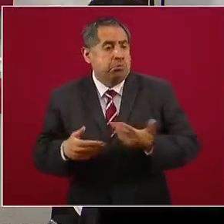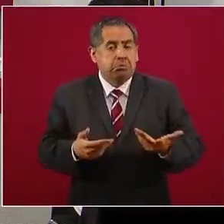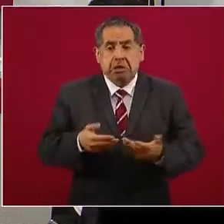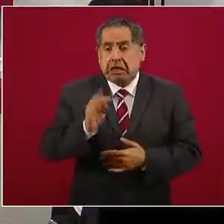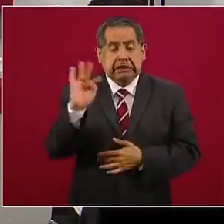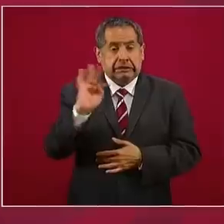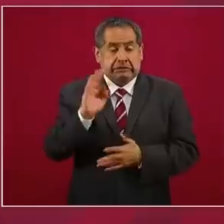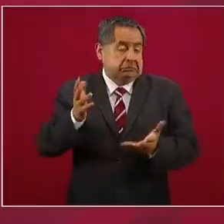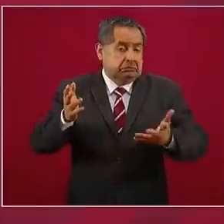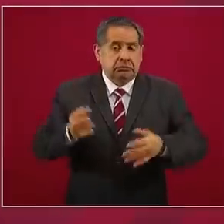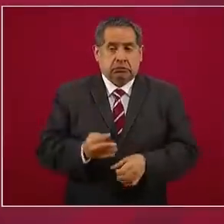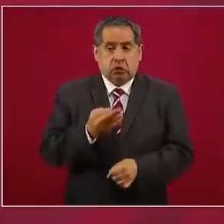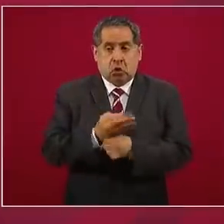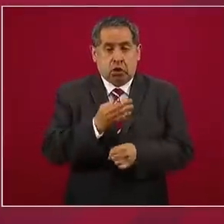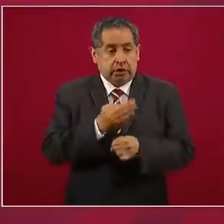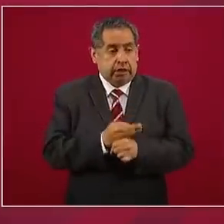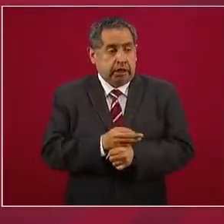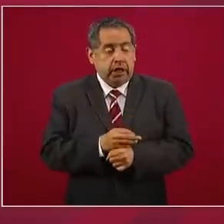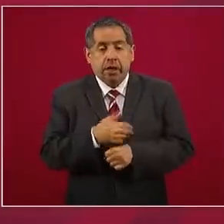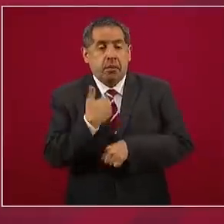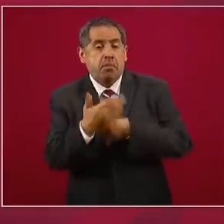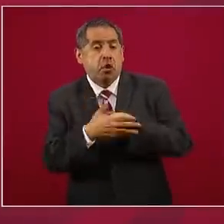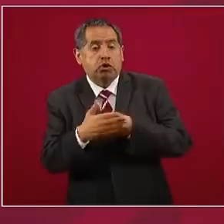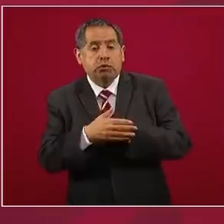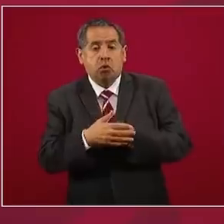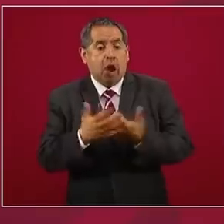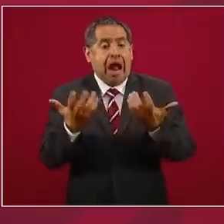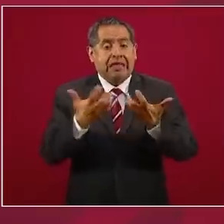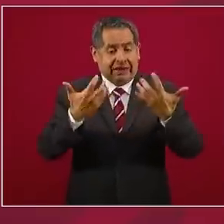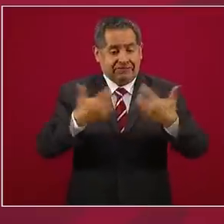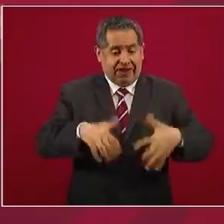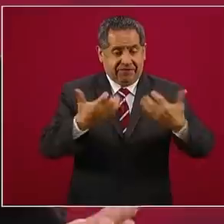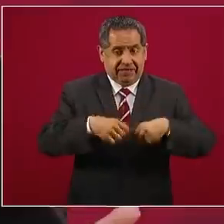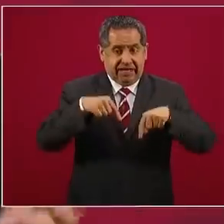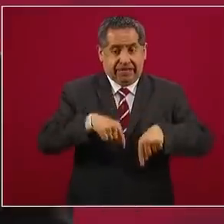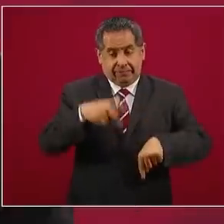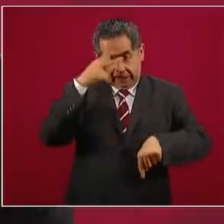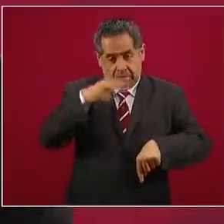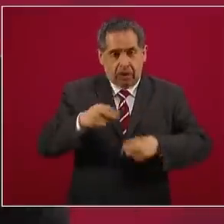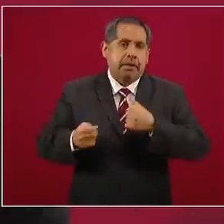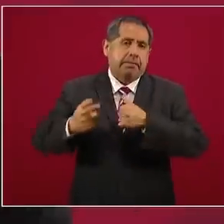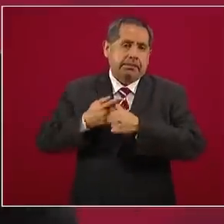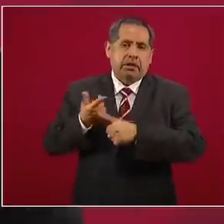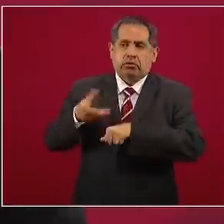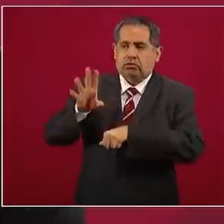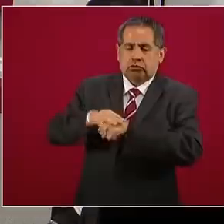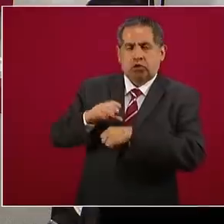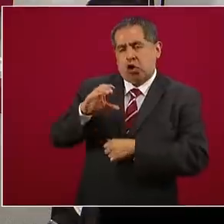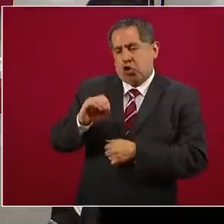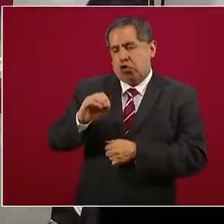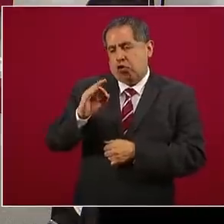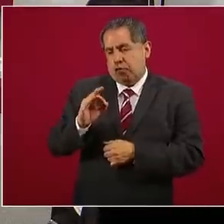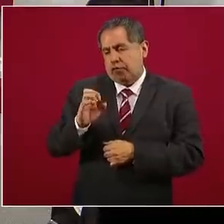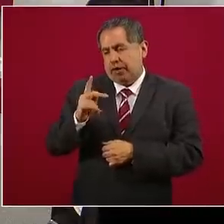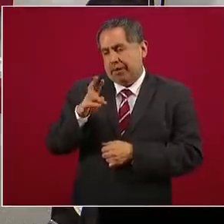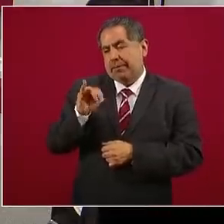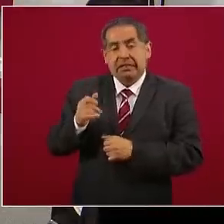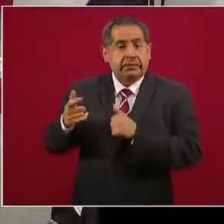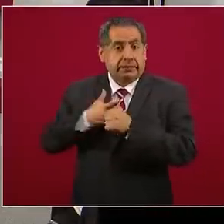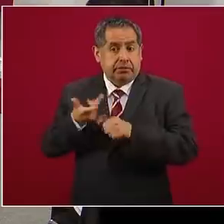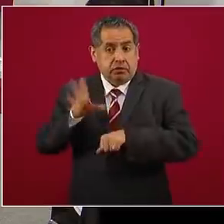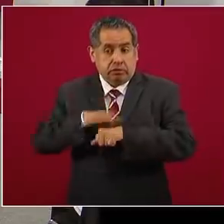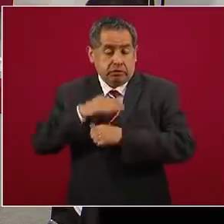hoy la vacuna que se va a producir en México, previa autorización del órgano regulatorio,